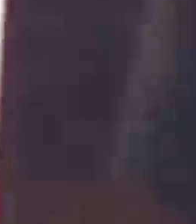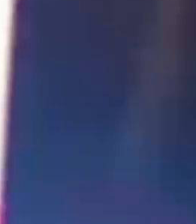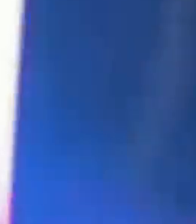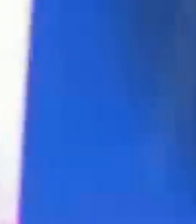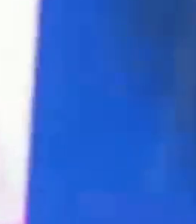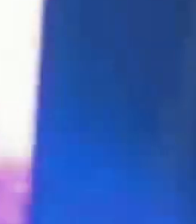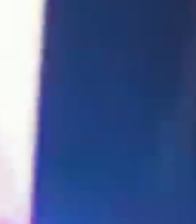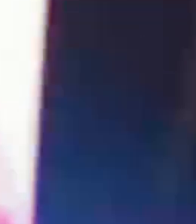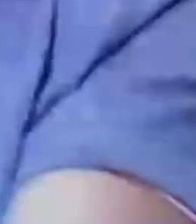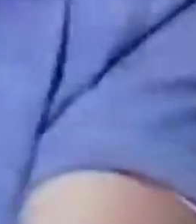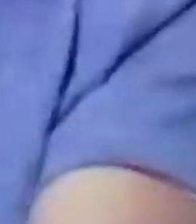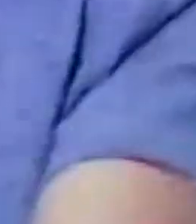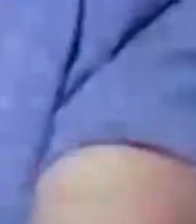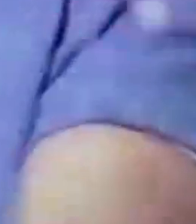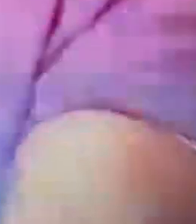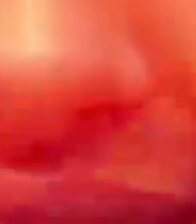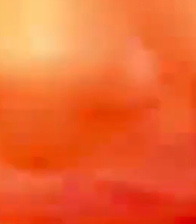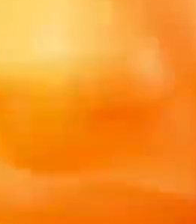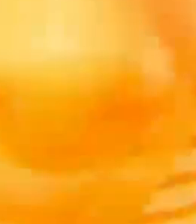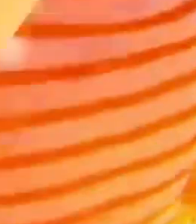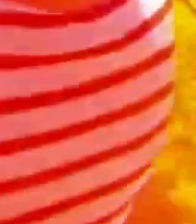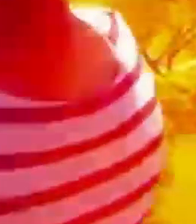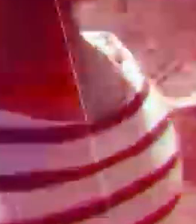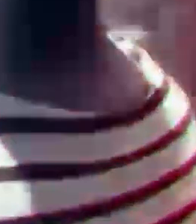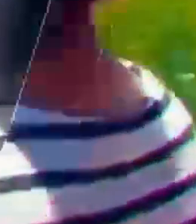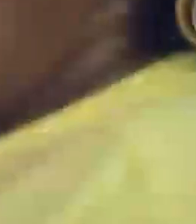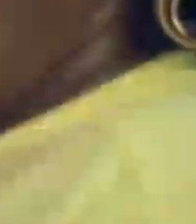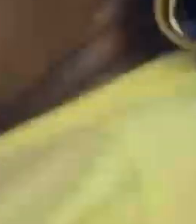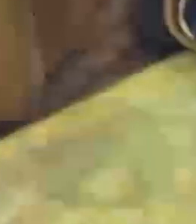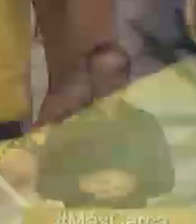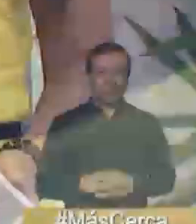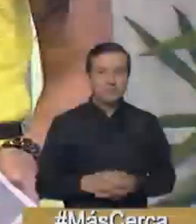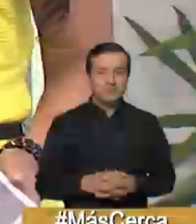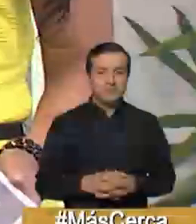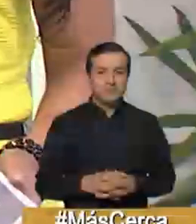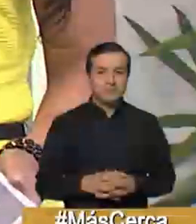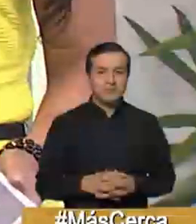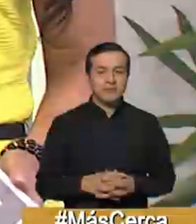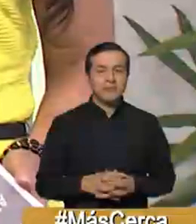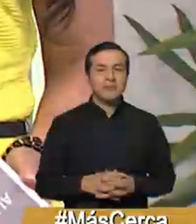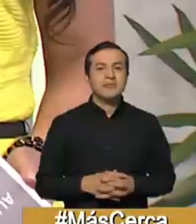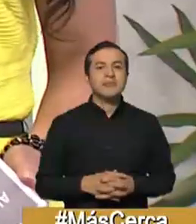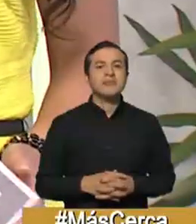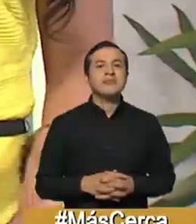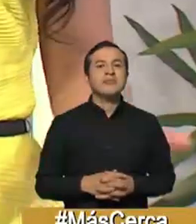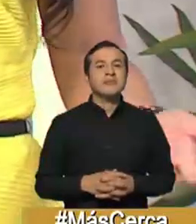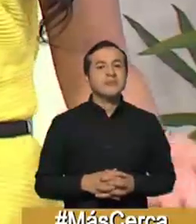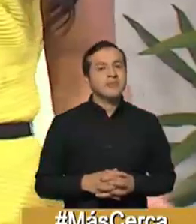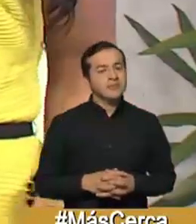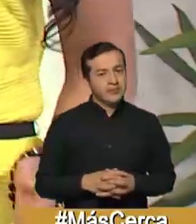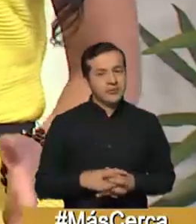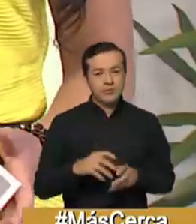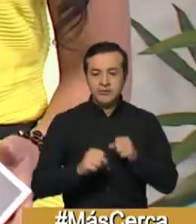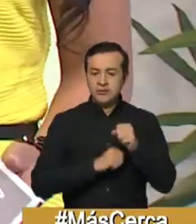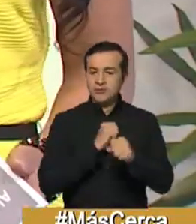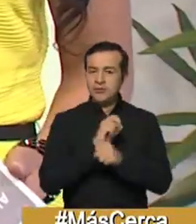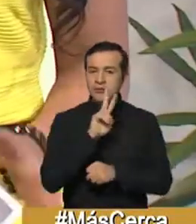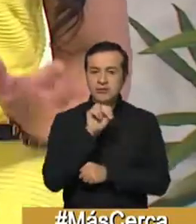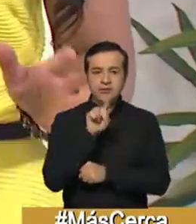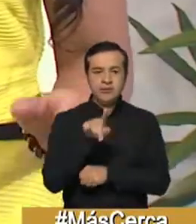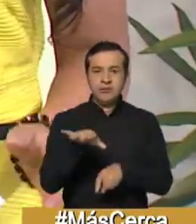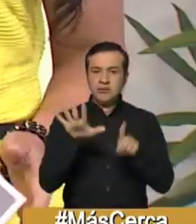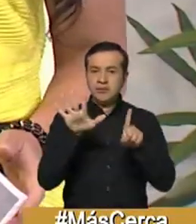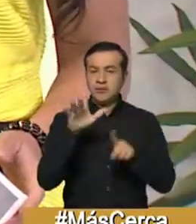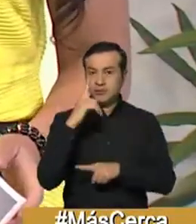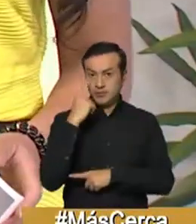afortunadamente me haces bien, me haces bien, me haces bien. Desde el 2016 se busca al